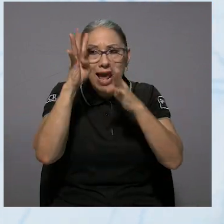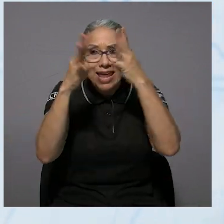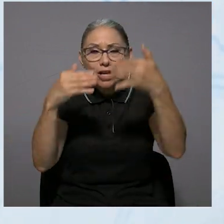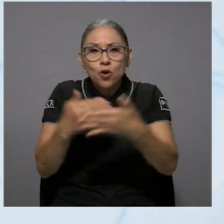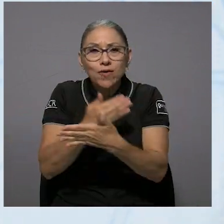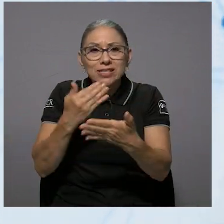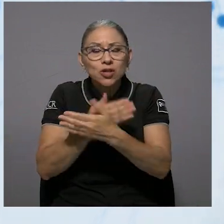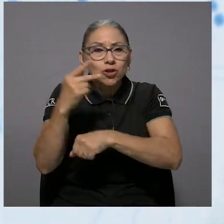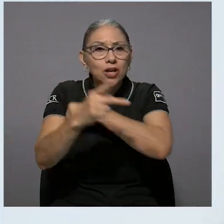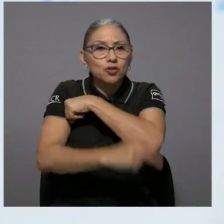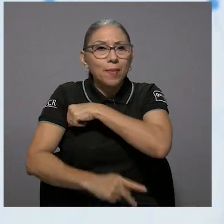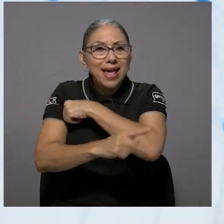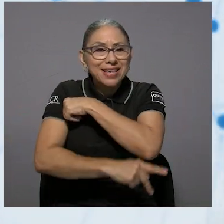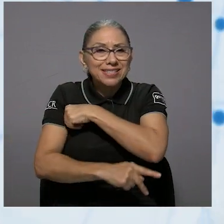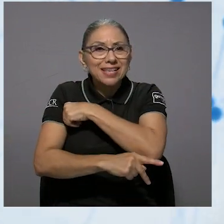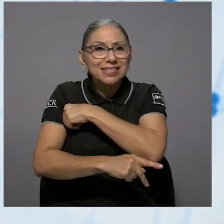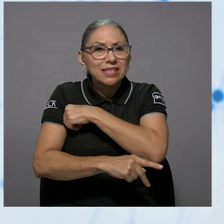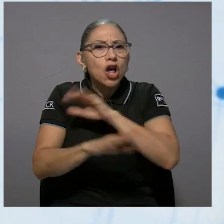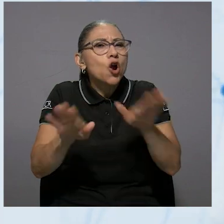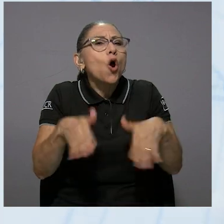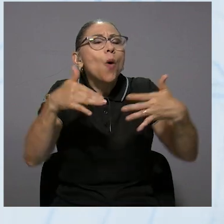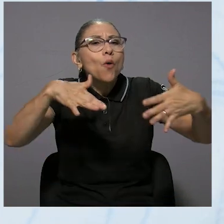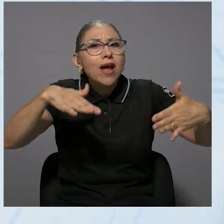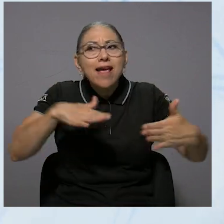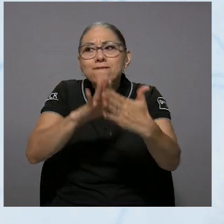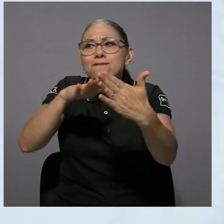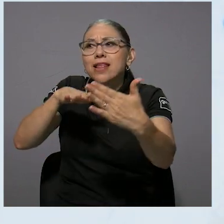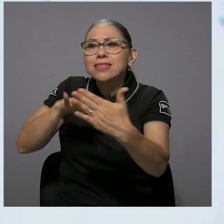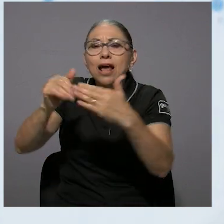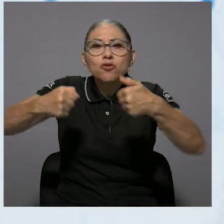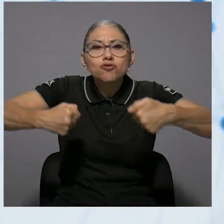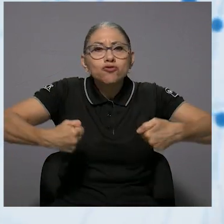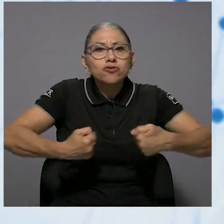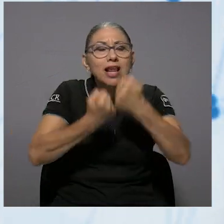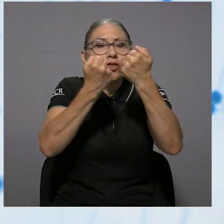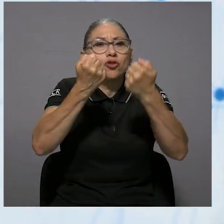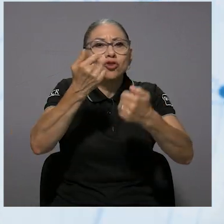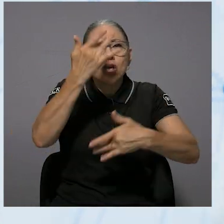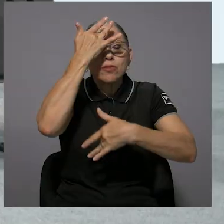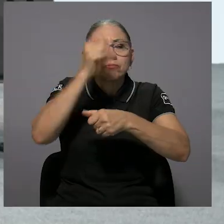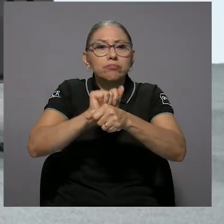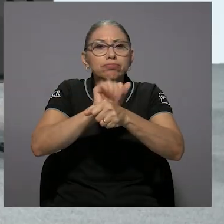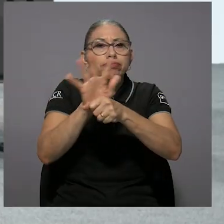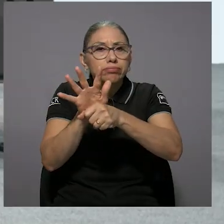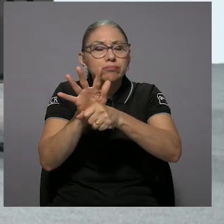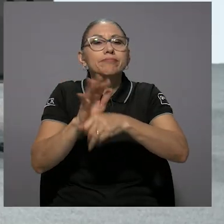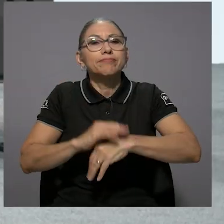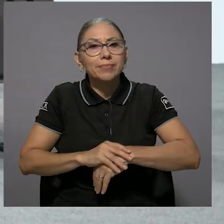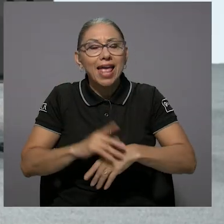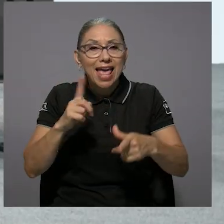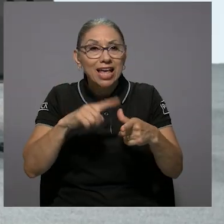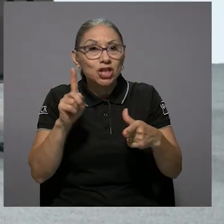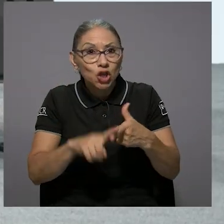los países enfrentaron los retos de la pandemia por COVID-2019.